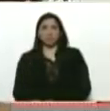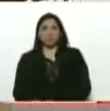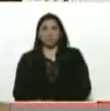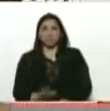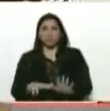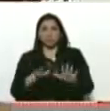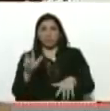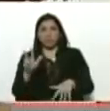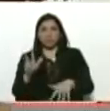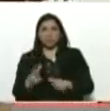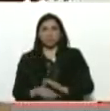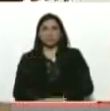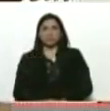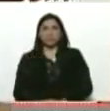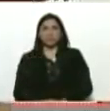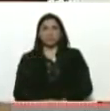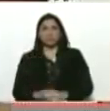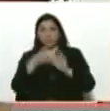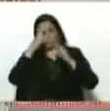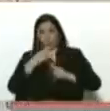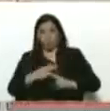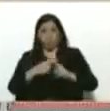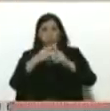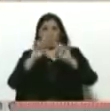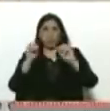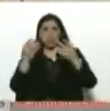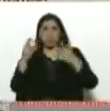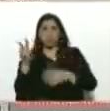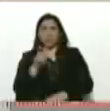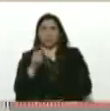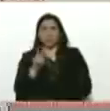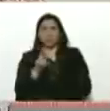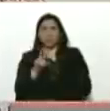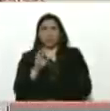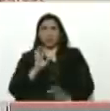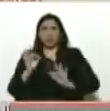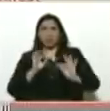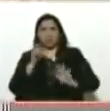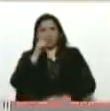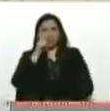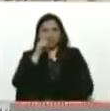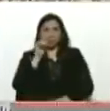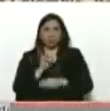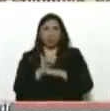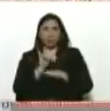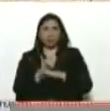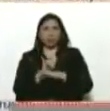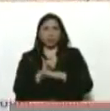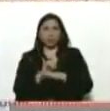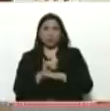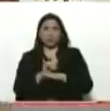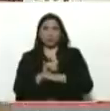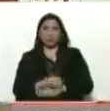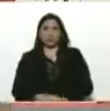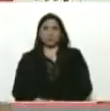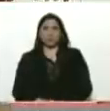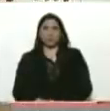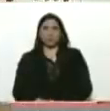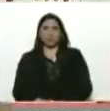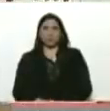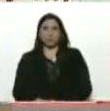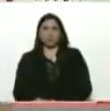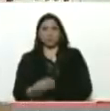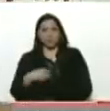13. Honor y gloria, Venezuela, honor y gloria. Teatro Operaciones en Sucre. Ajá. Nosotros